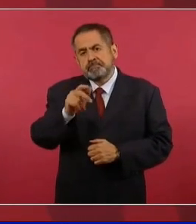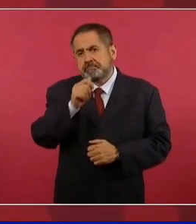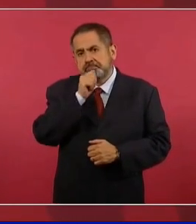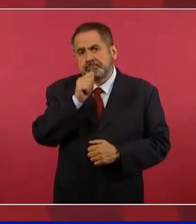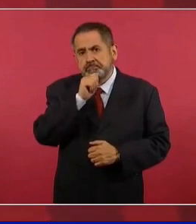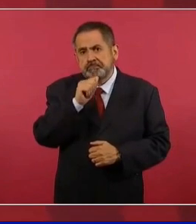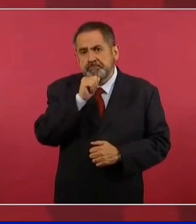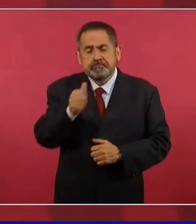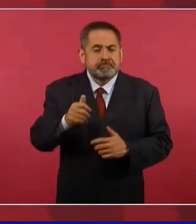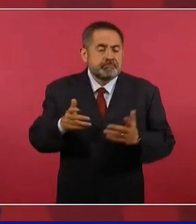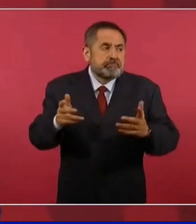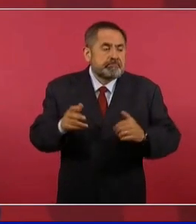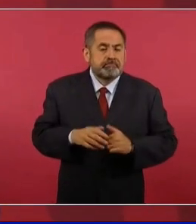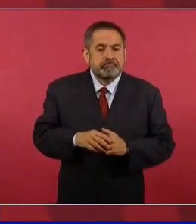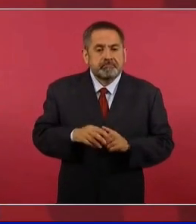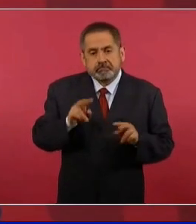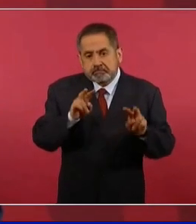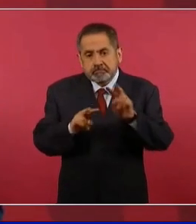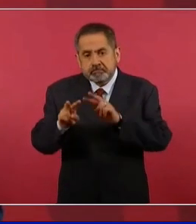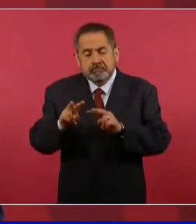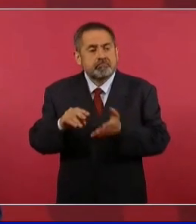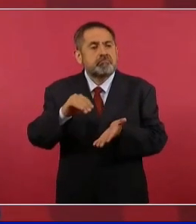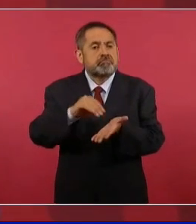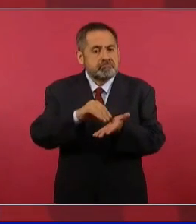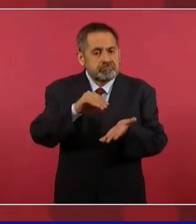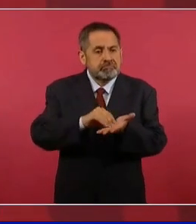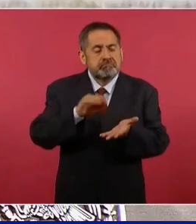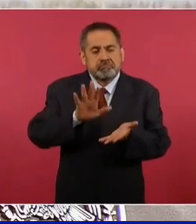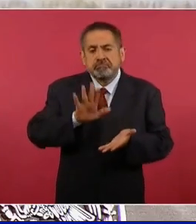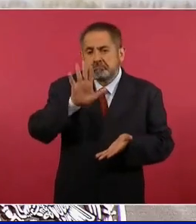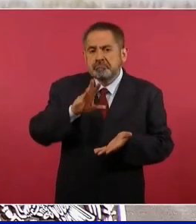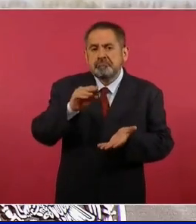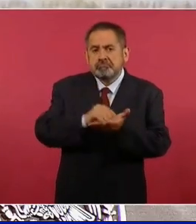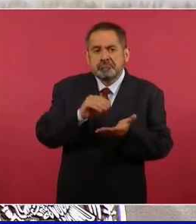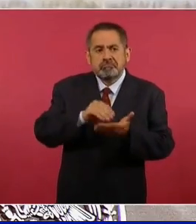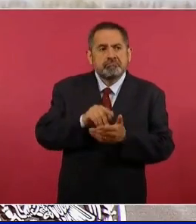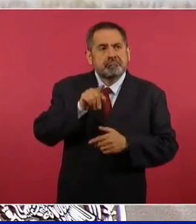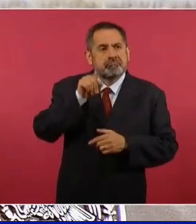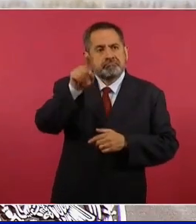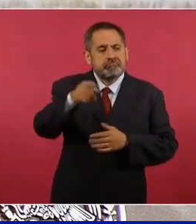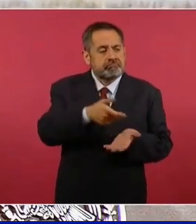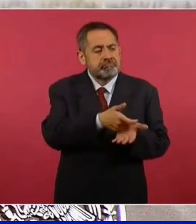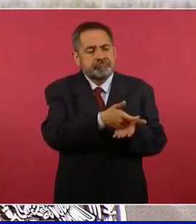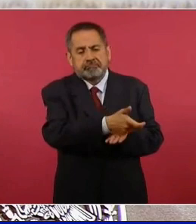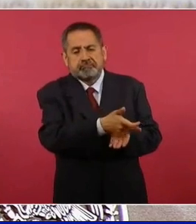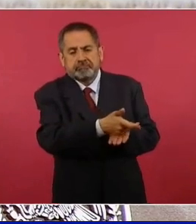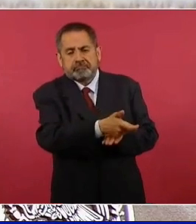todo indica que siguen financiando a este grupo.